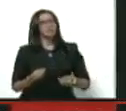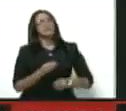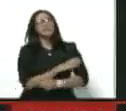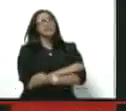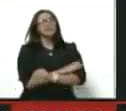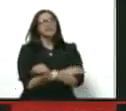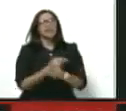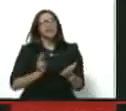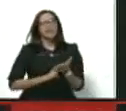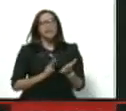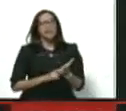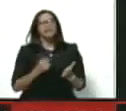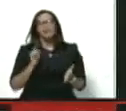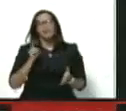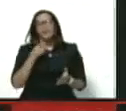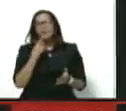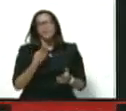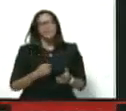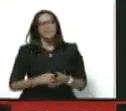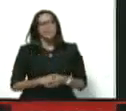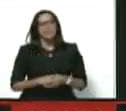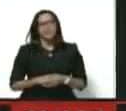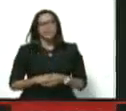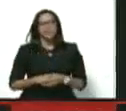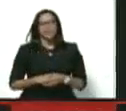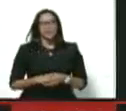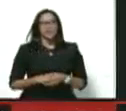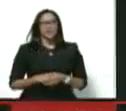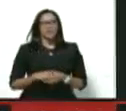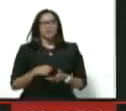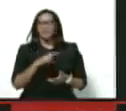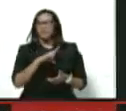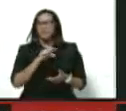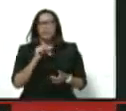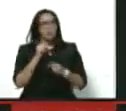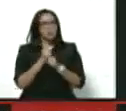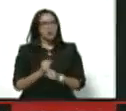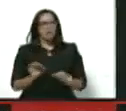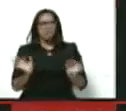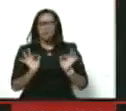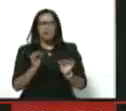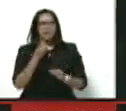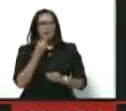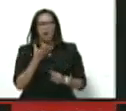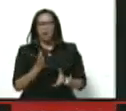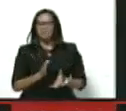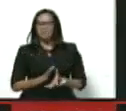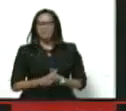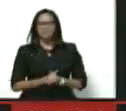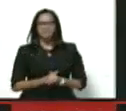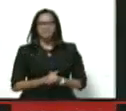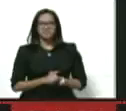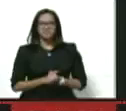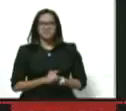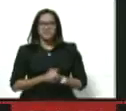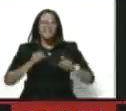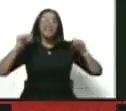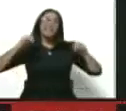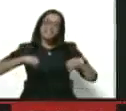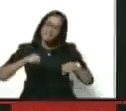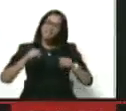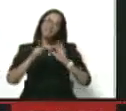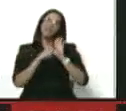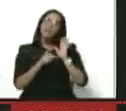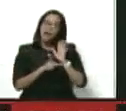en verdad yo debo decirle que no esperamos nada bueno, nada bueno. Y si este programa ha contribuido a